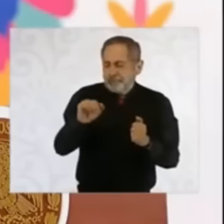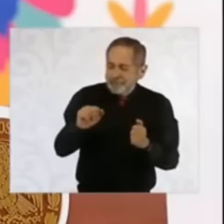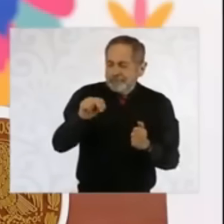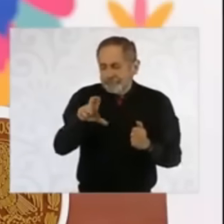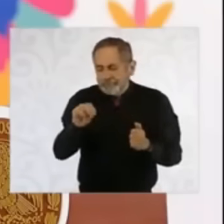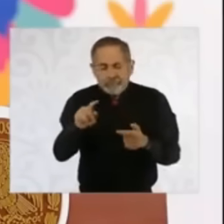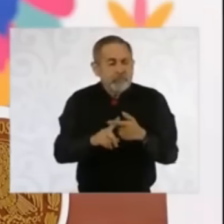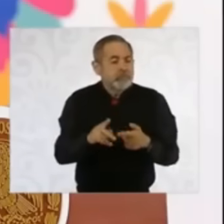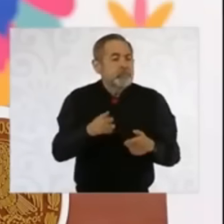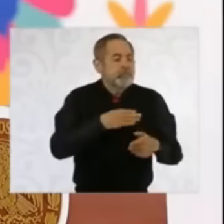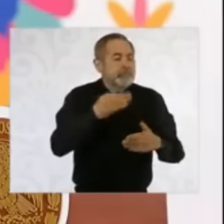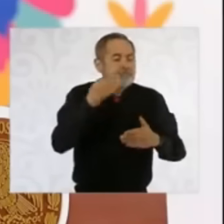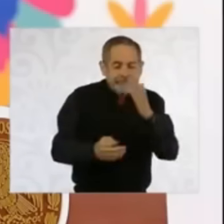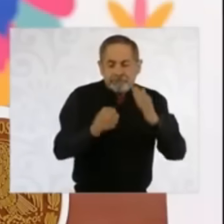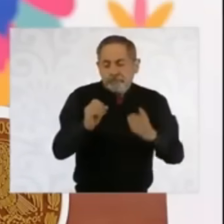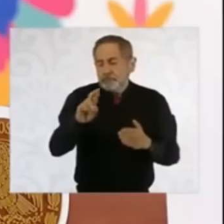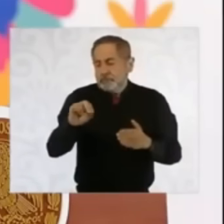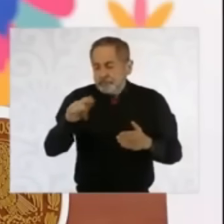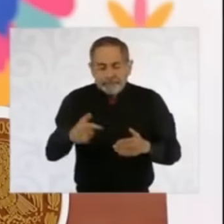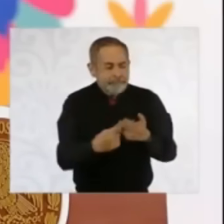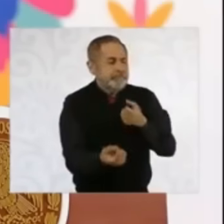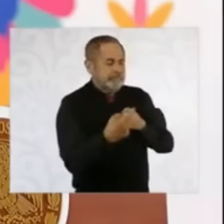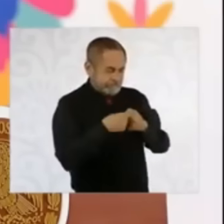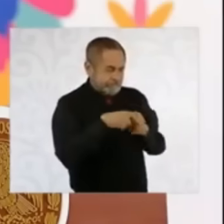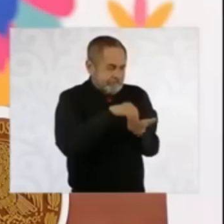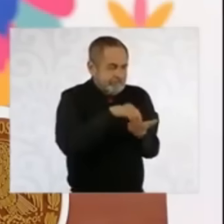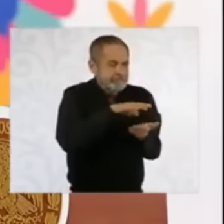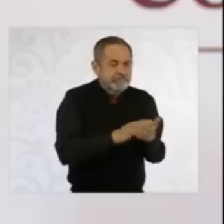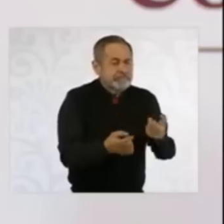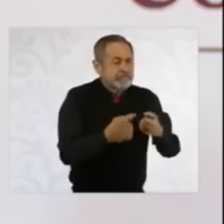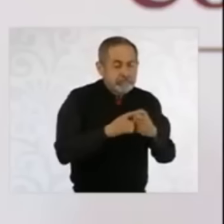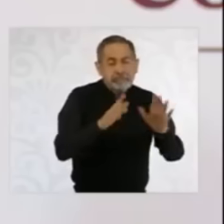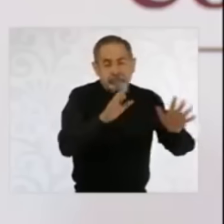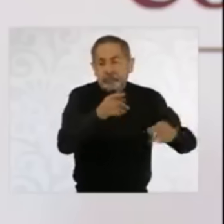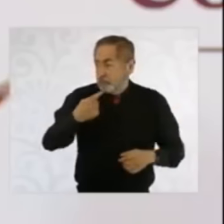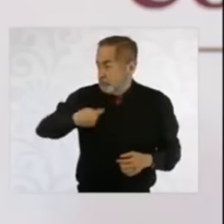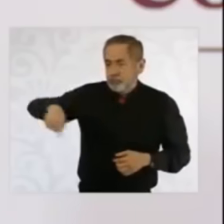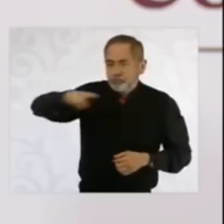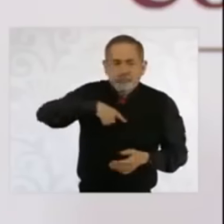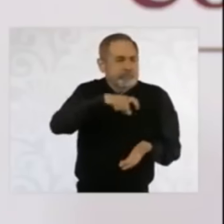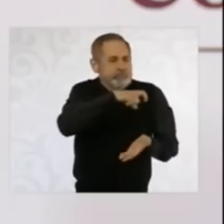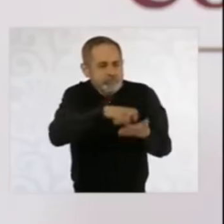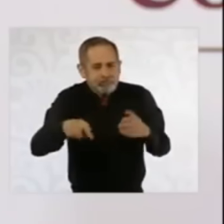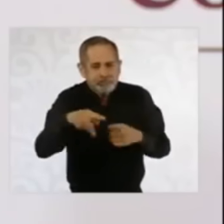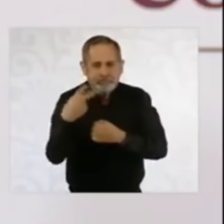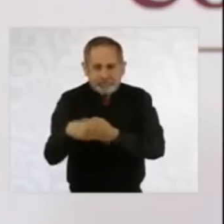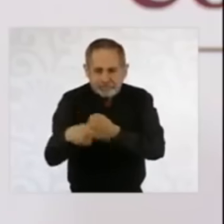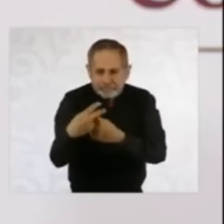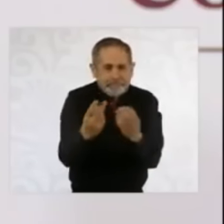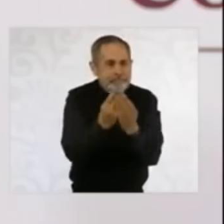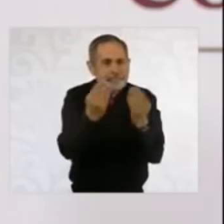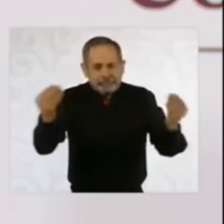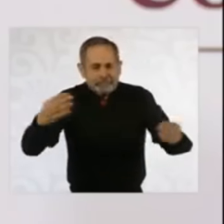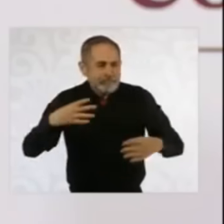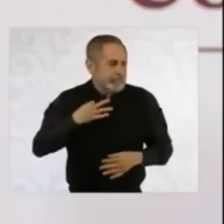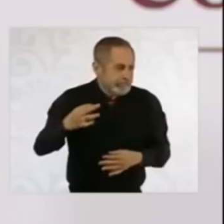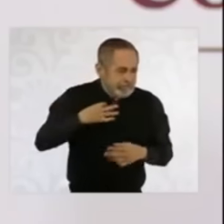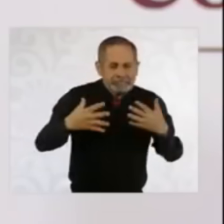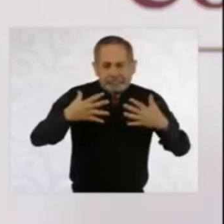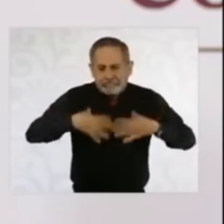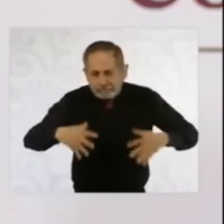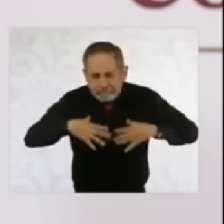trabajo de los pequeños comerciantes artesanos productores locales que con sus manos y su dedicación nos ofrecen productos de